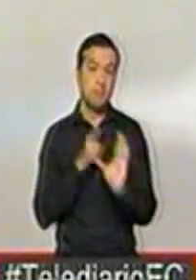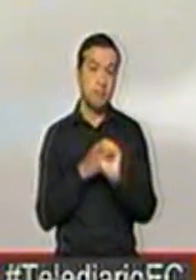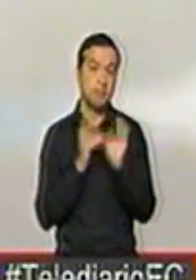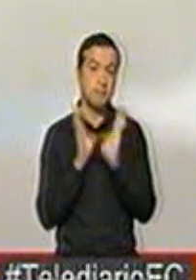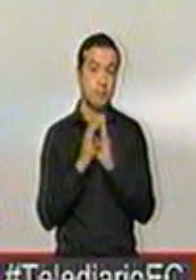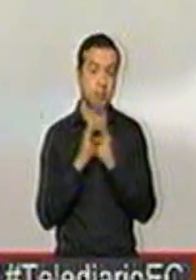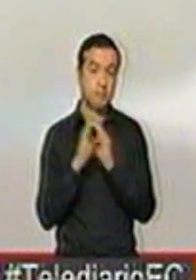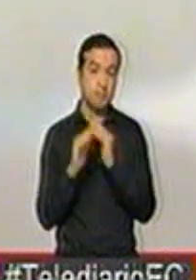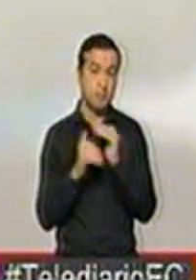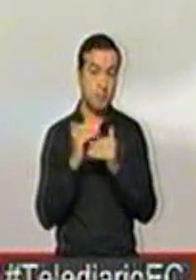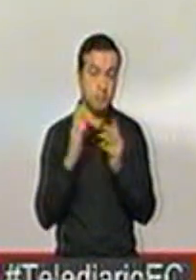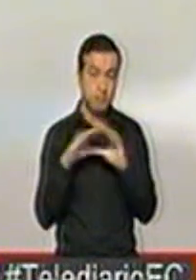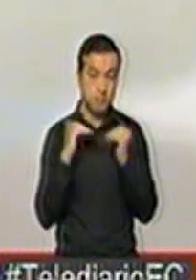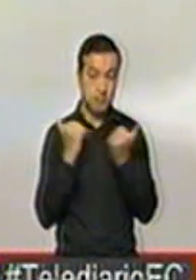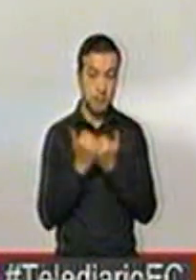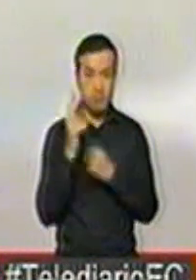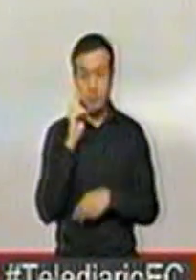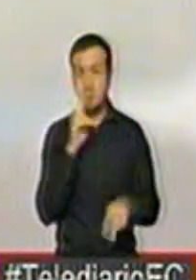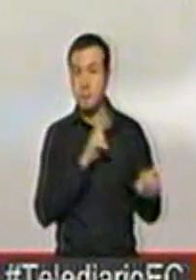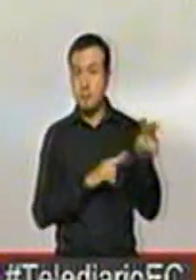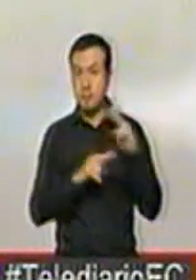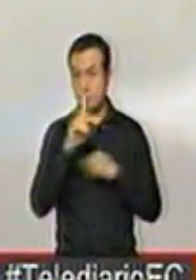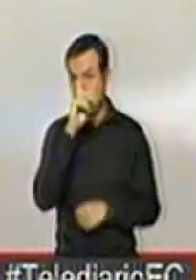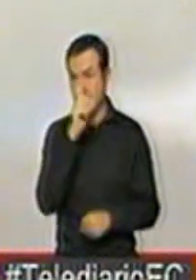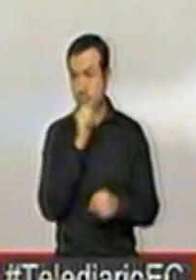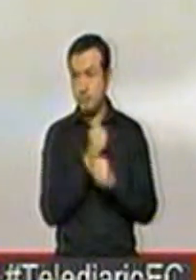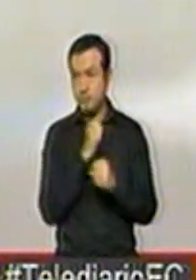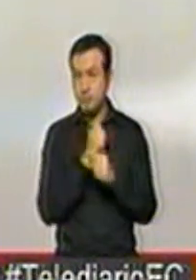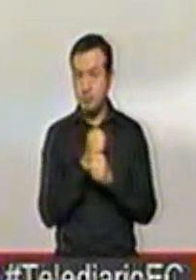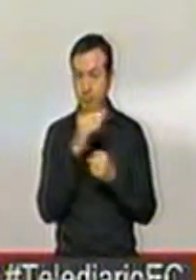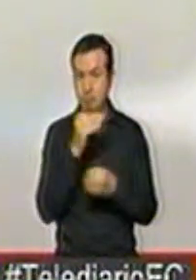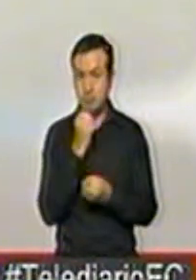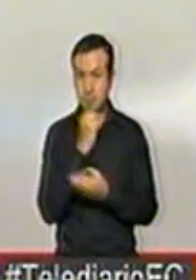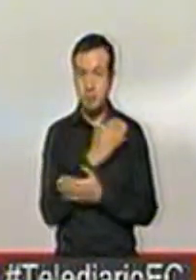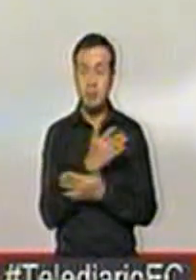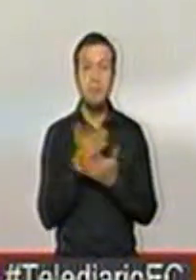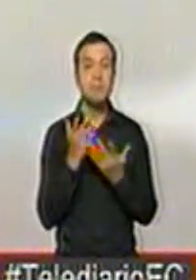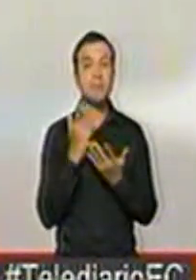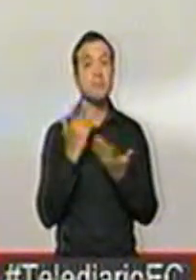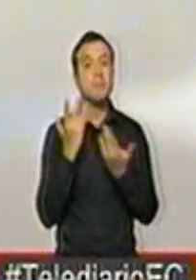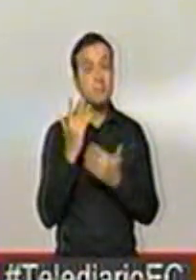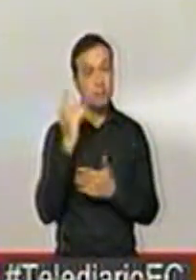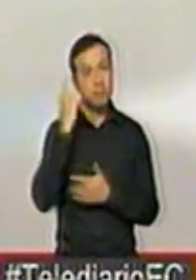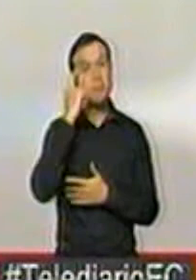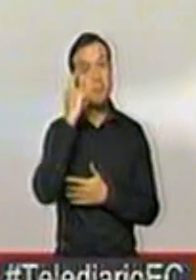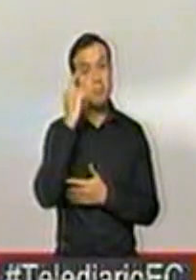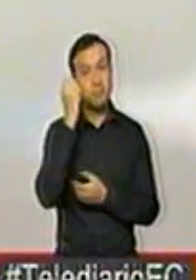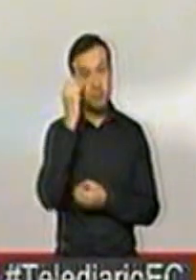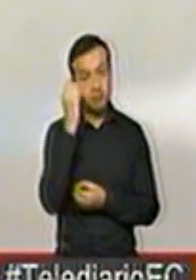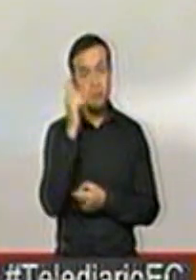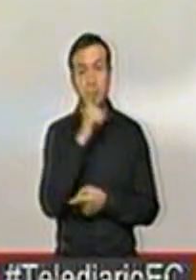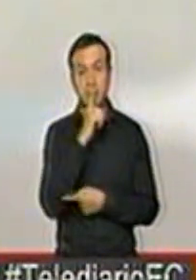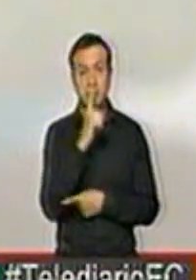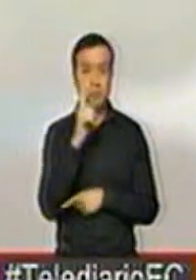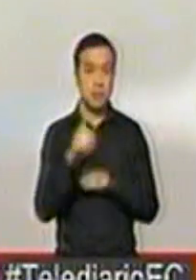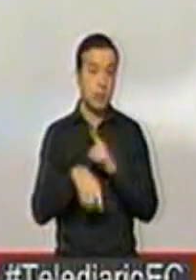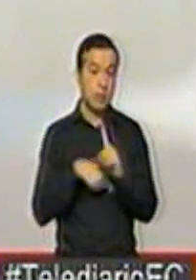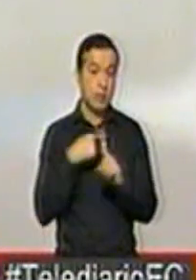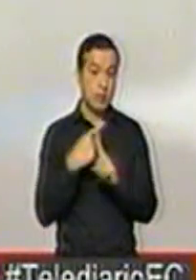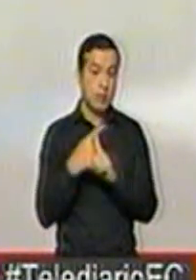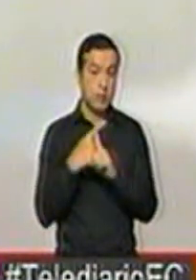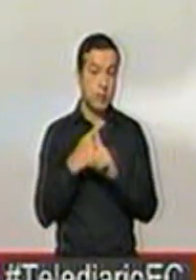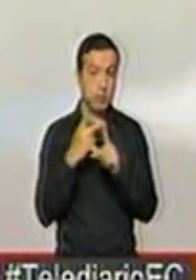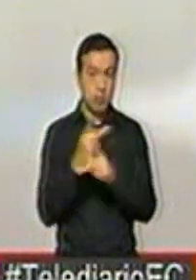luego en la comisión evaluadora trabajo sobre las sentencias presentaron el informe y con base en esos informes más lo que el